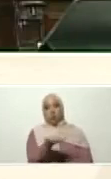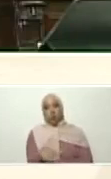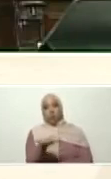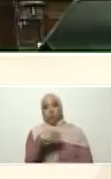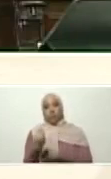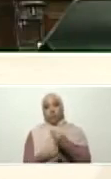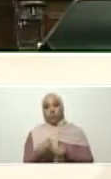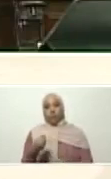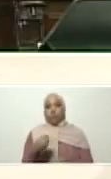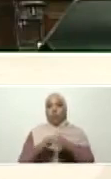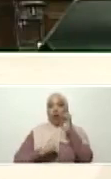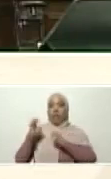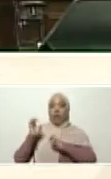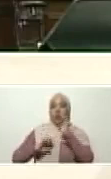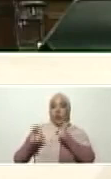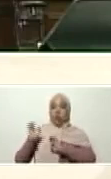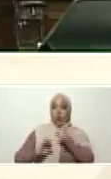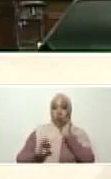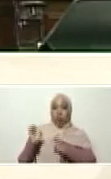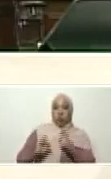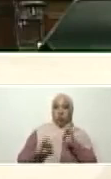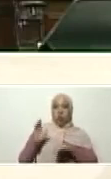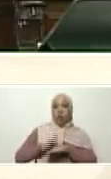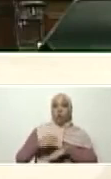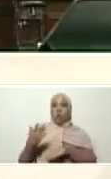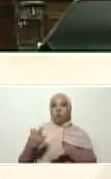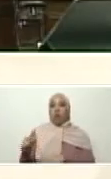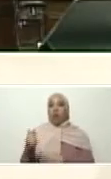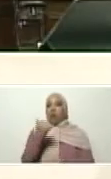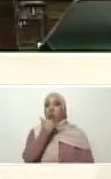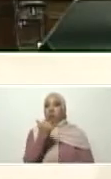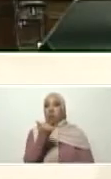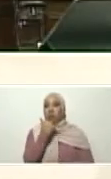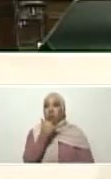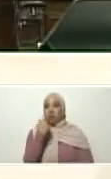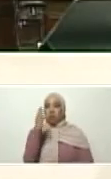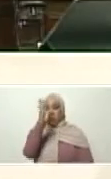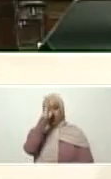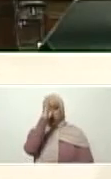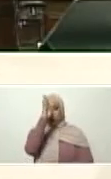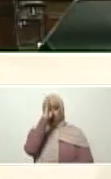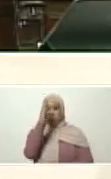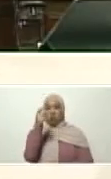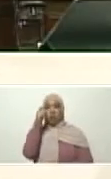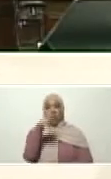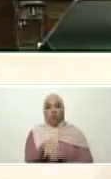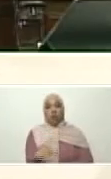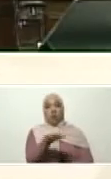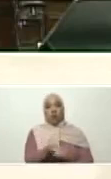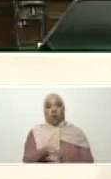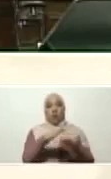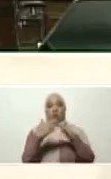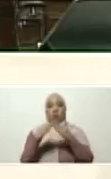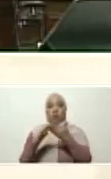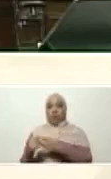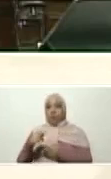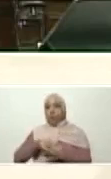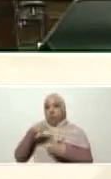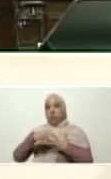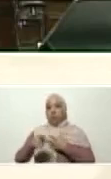hacen un diagnóstico de por qué hemos fallado en el financiamiento del poder comunal del país y de los